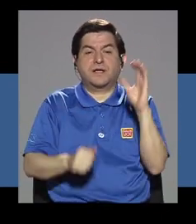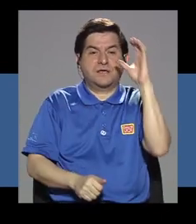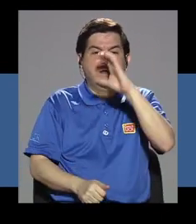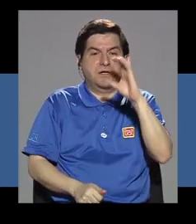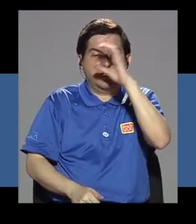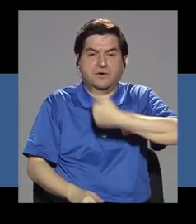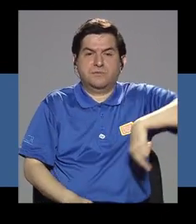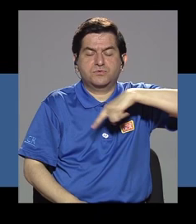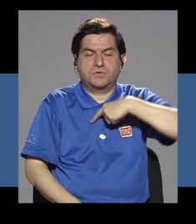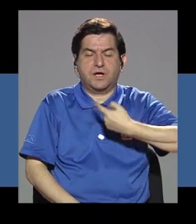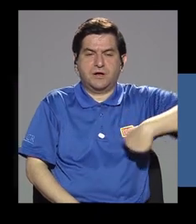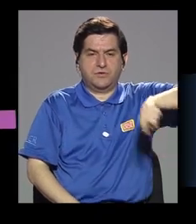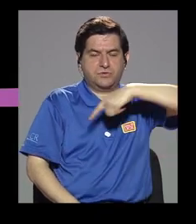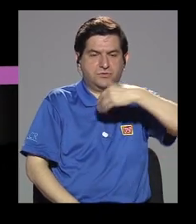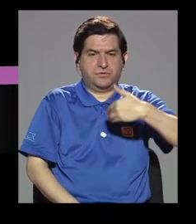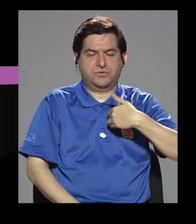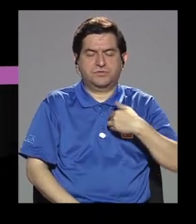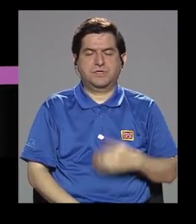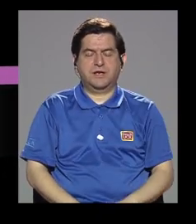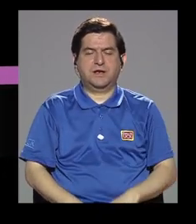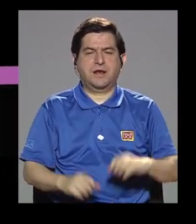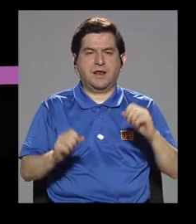quiere buscarnos, estamos en la página